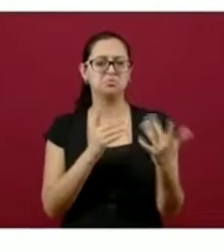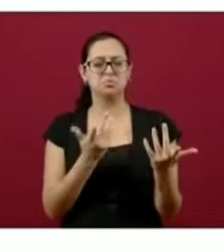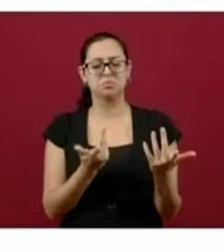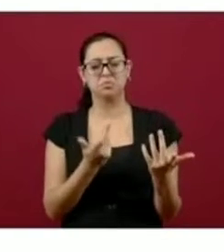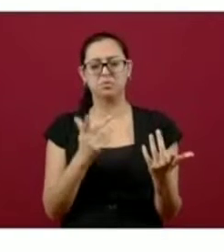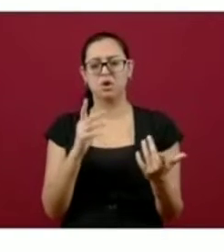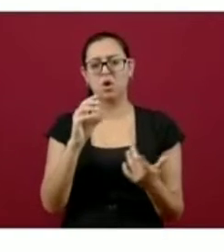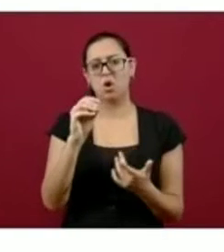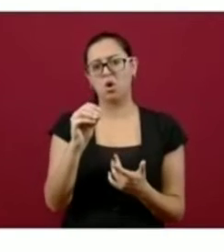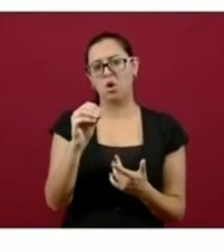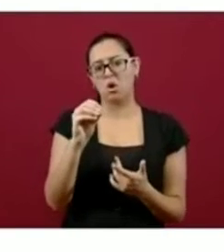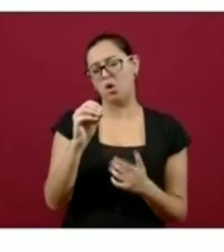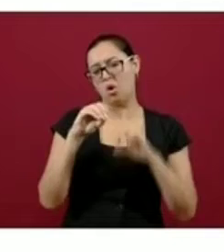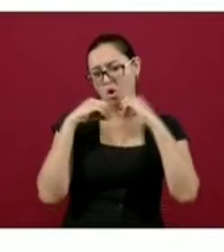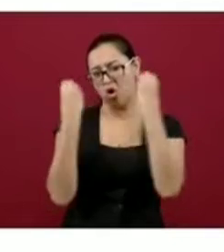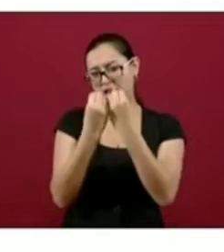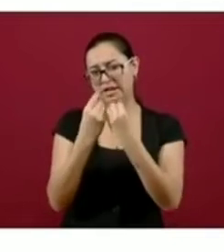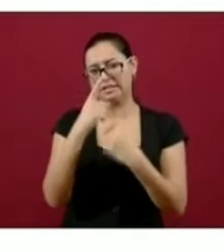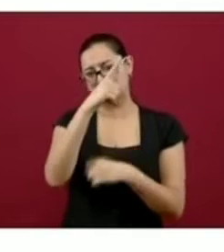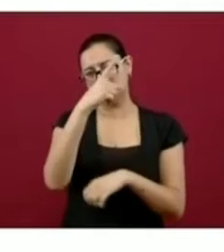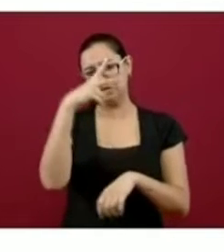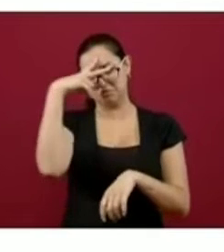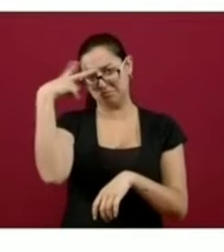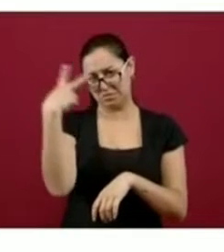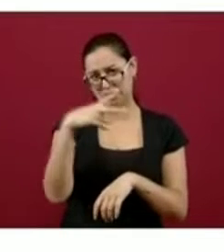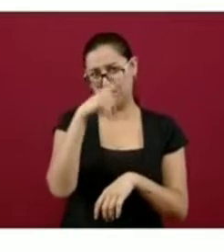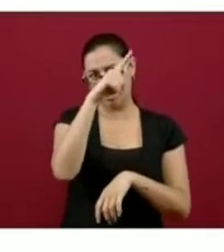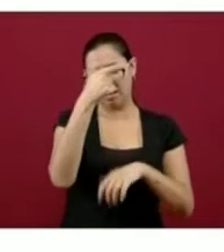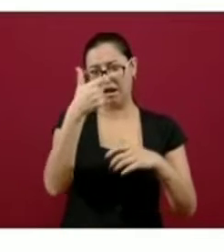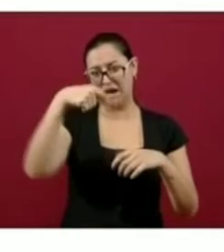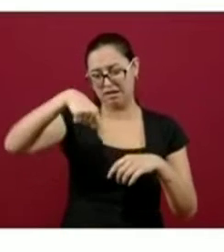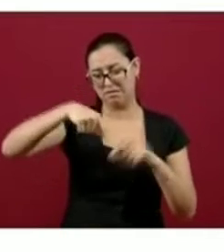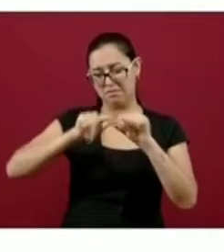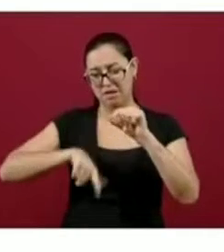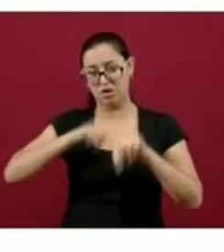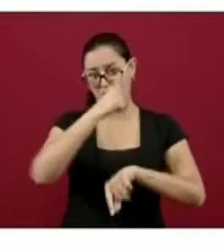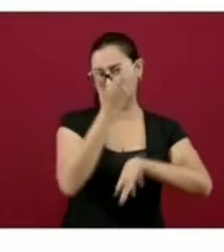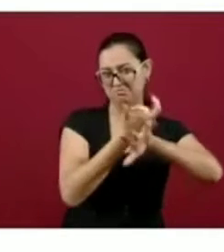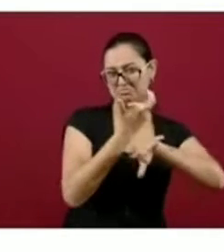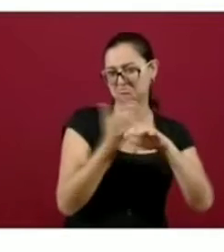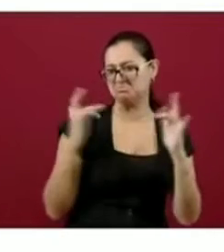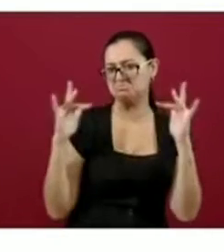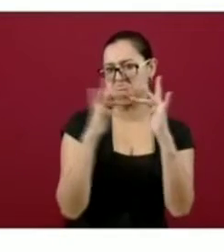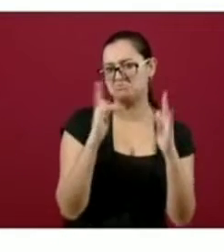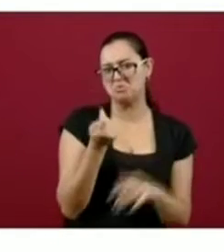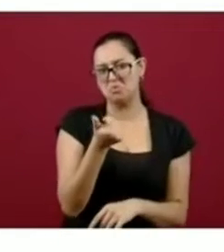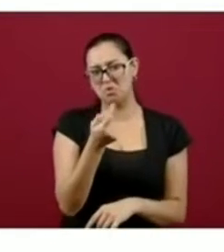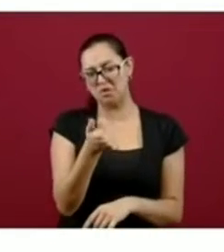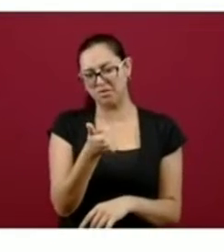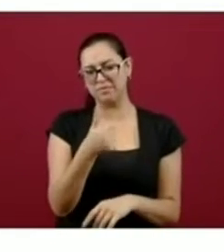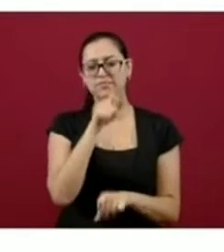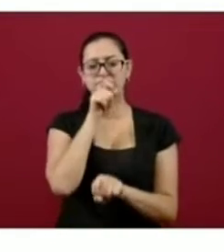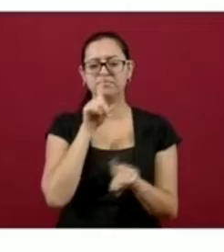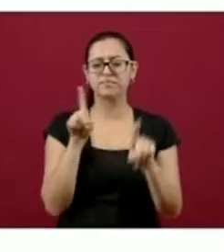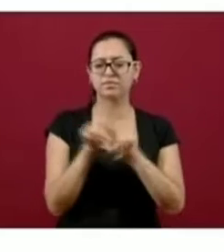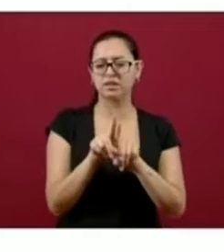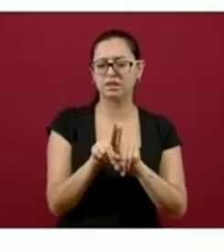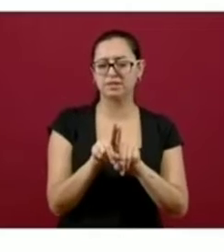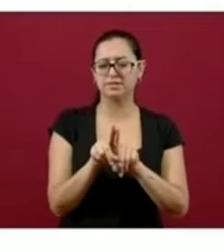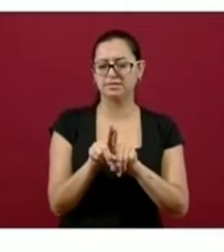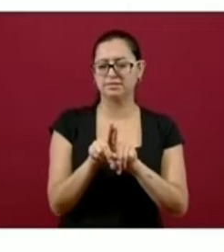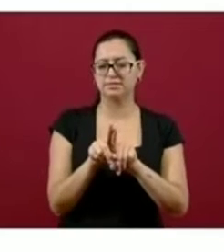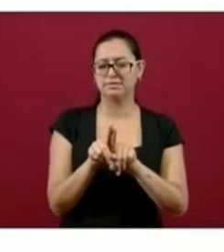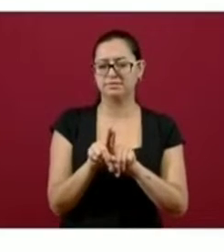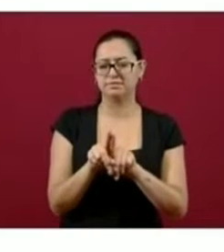con las organizaciones locales de mexicanas y de mexicanos. Y los modelos de apoyo e inversión, tanto de